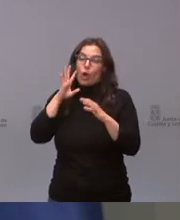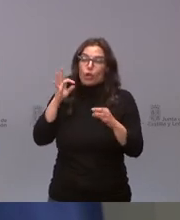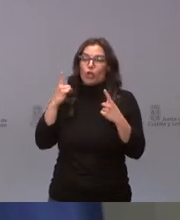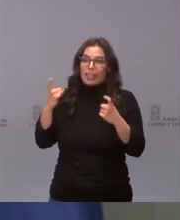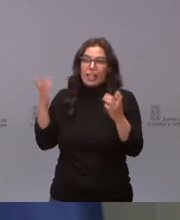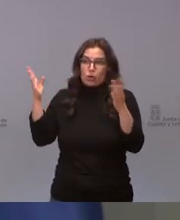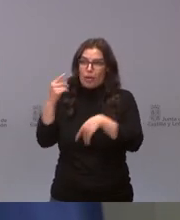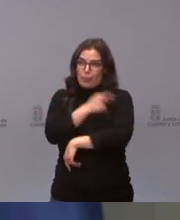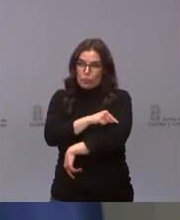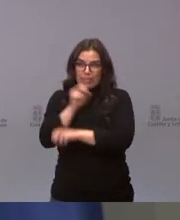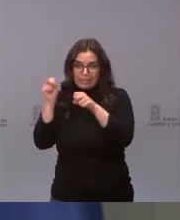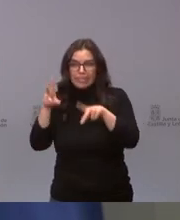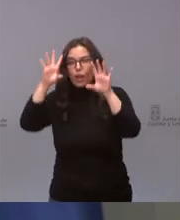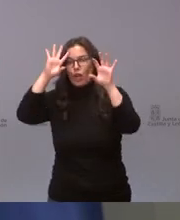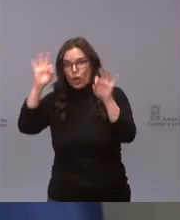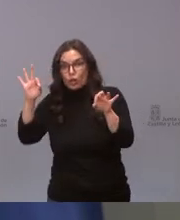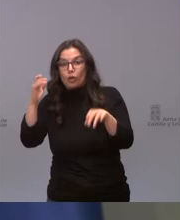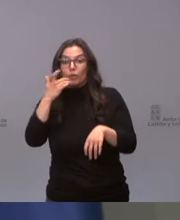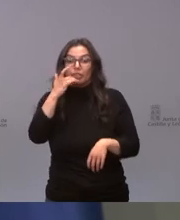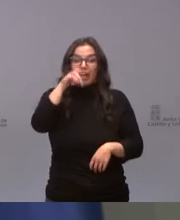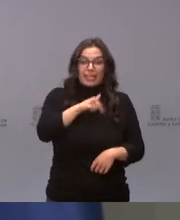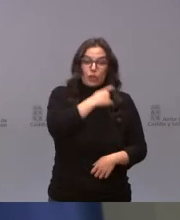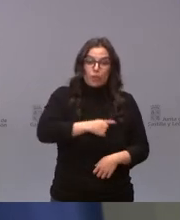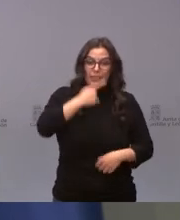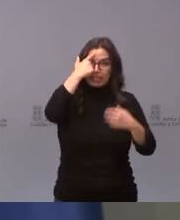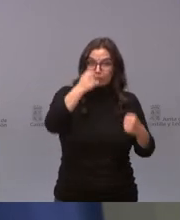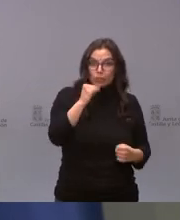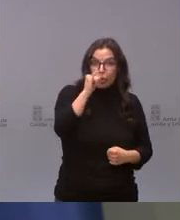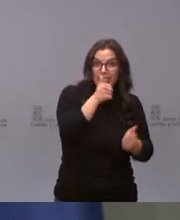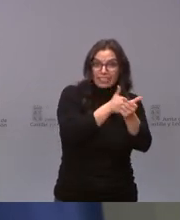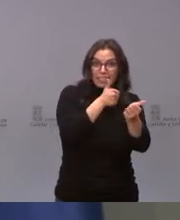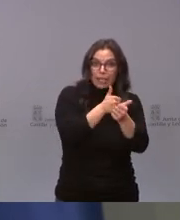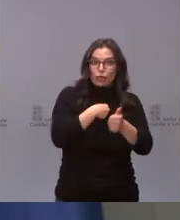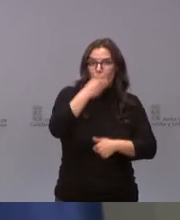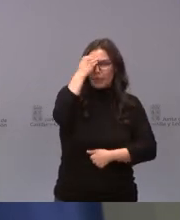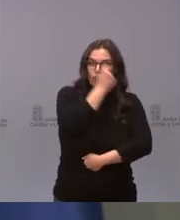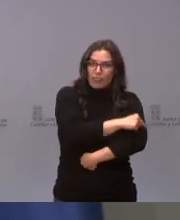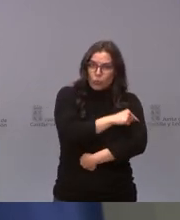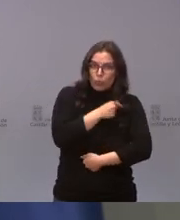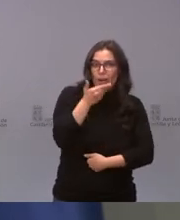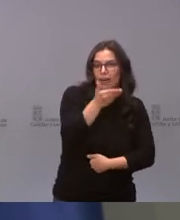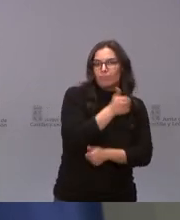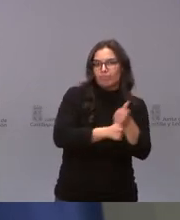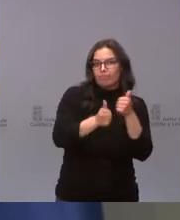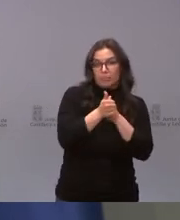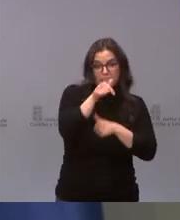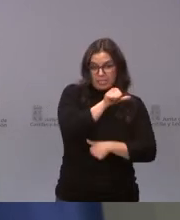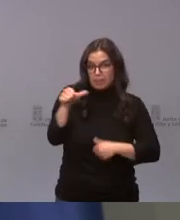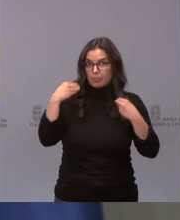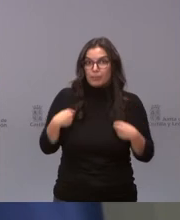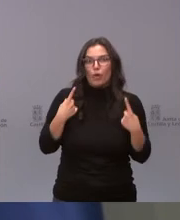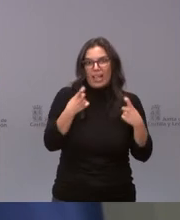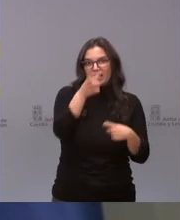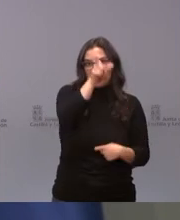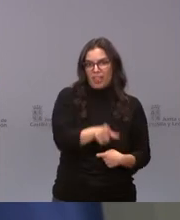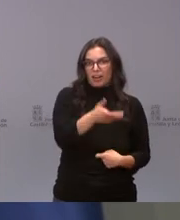vacunar al secretario de un comité de expertos sí existente, pues a mí me parece esencial. Es decir, que se ha vacunado esta misma semana. Una de las